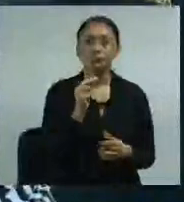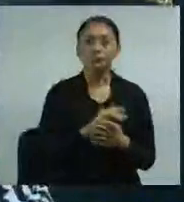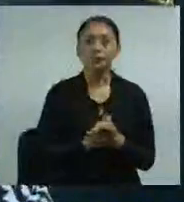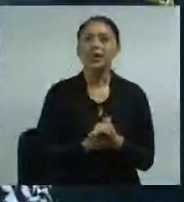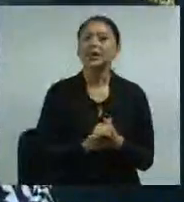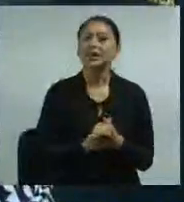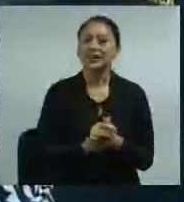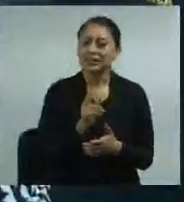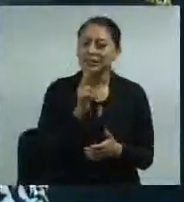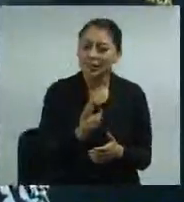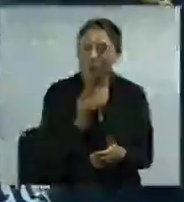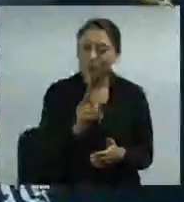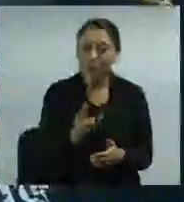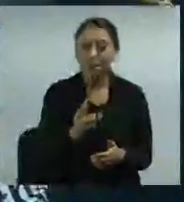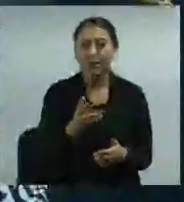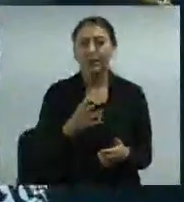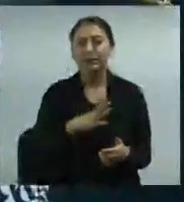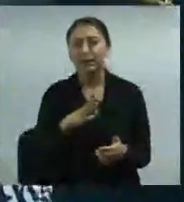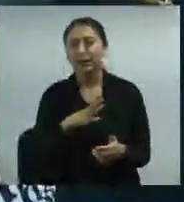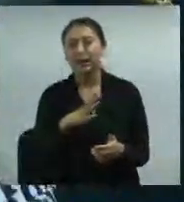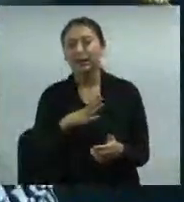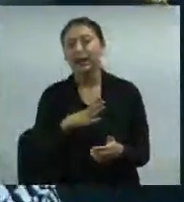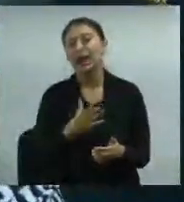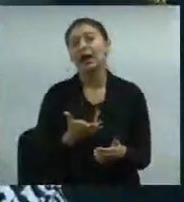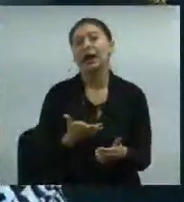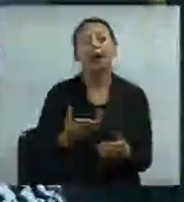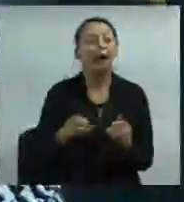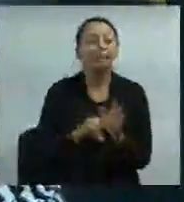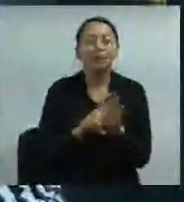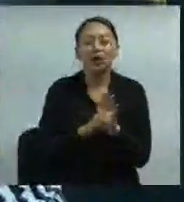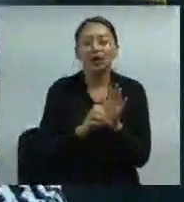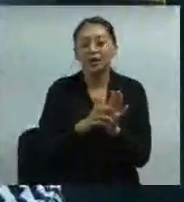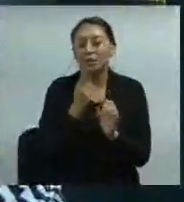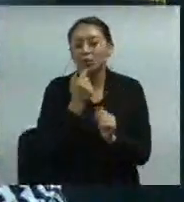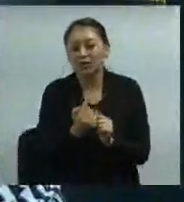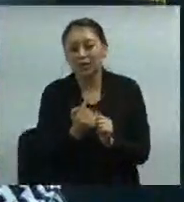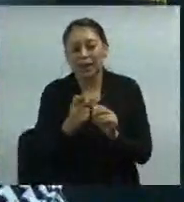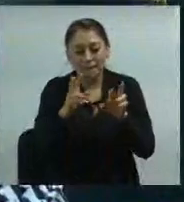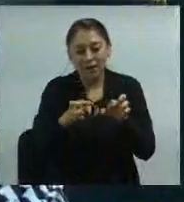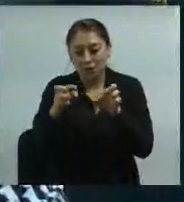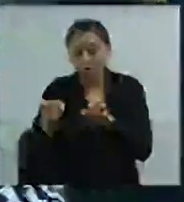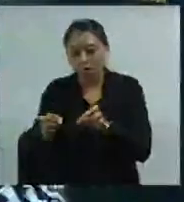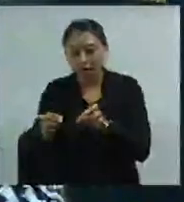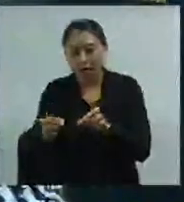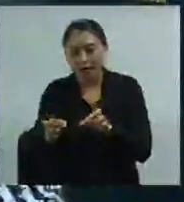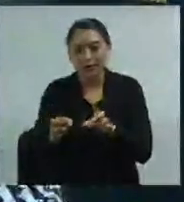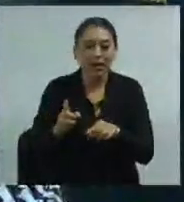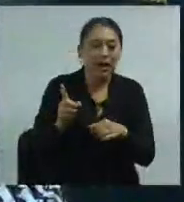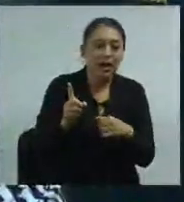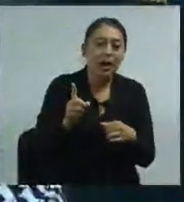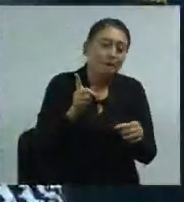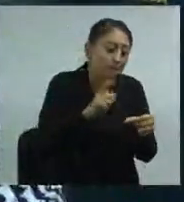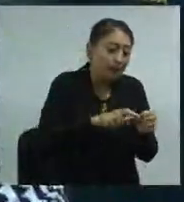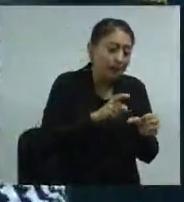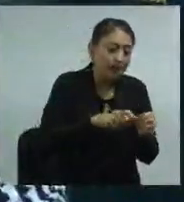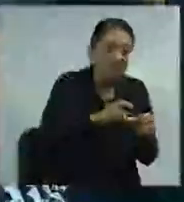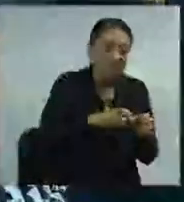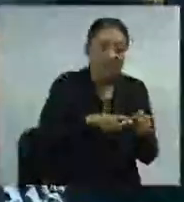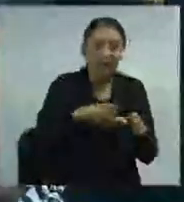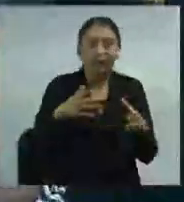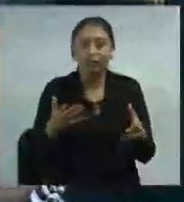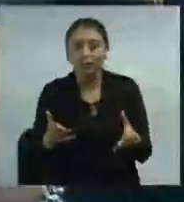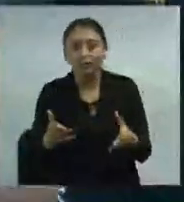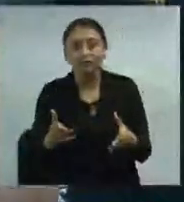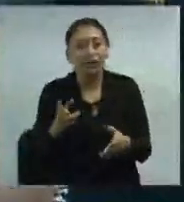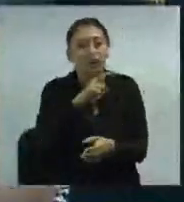ha existido una queja por parte de todas las personas que desean de alguna manera participar. Es